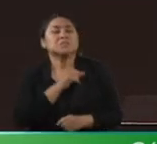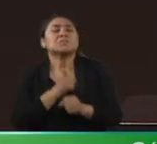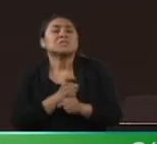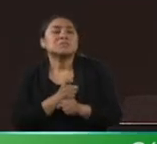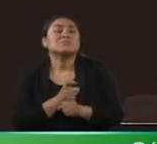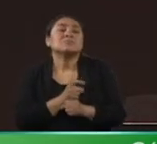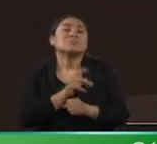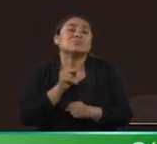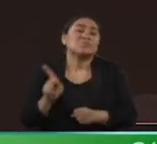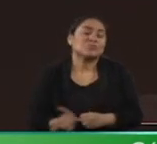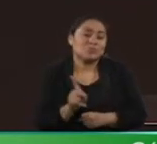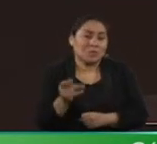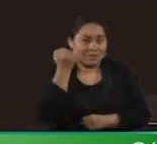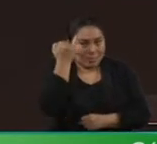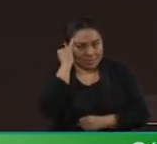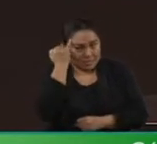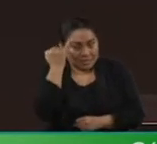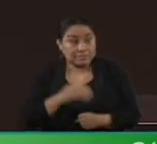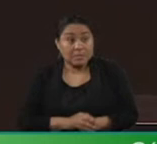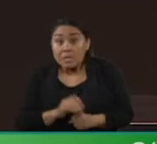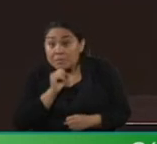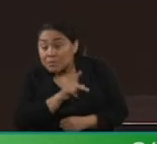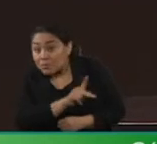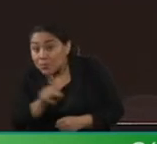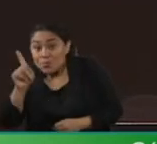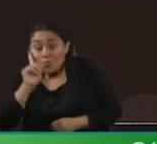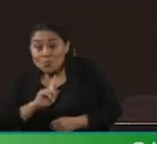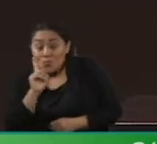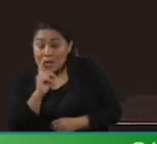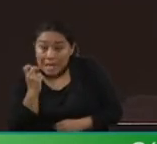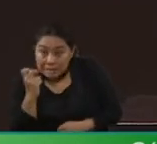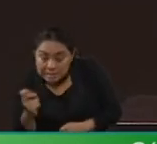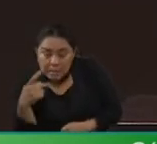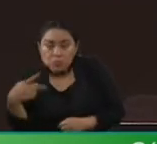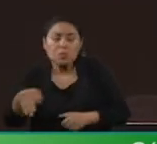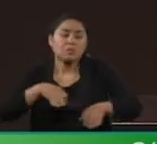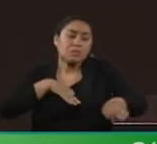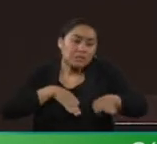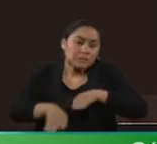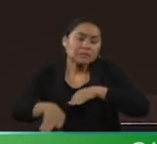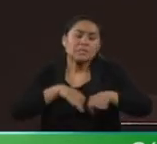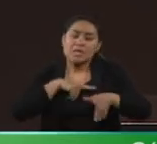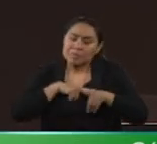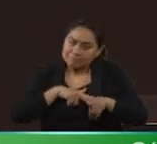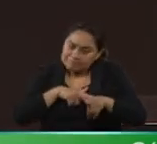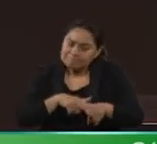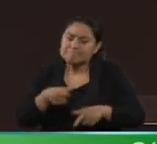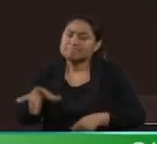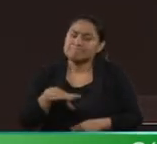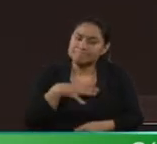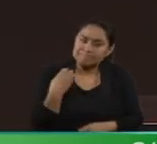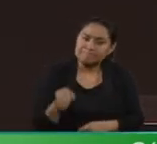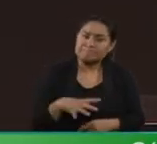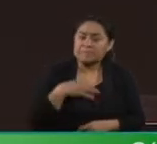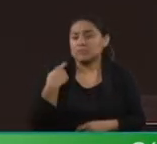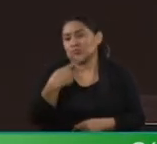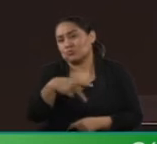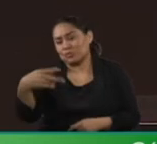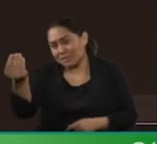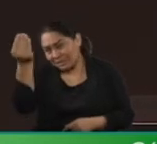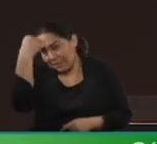las comunidades indígenas. Son ellas las que con su trabajo incansable, su resistencia y su